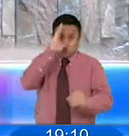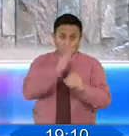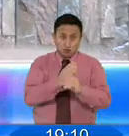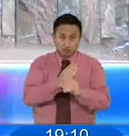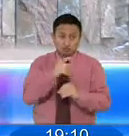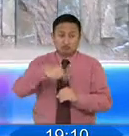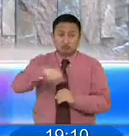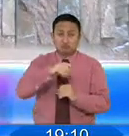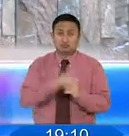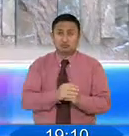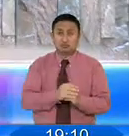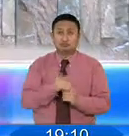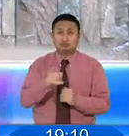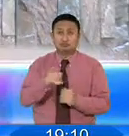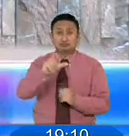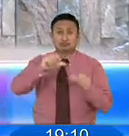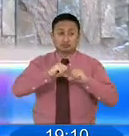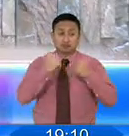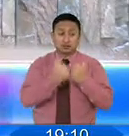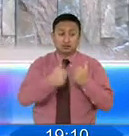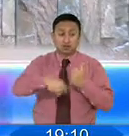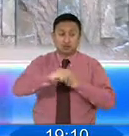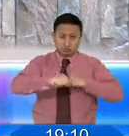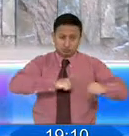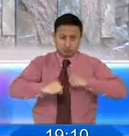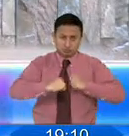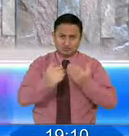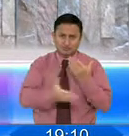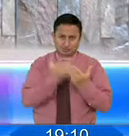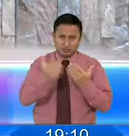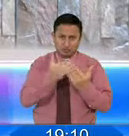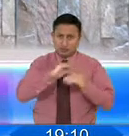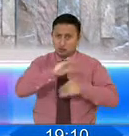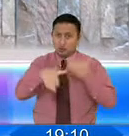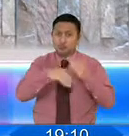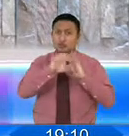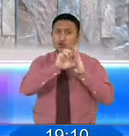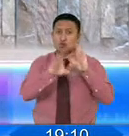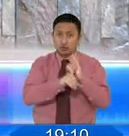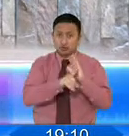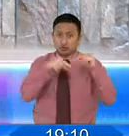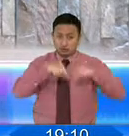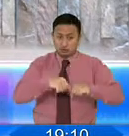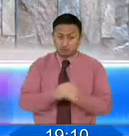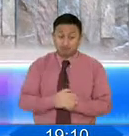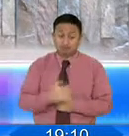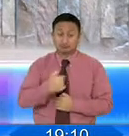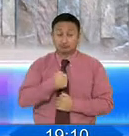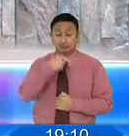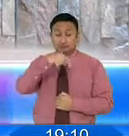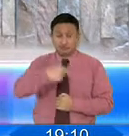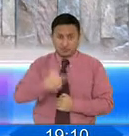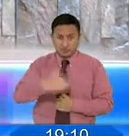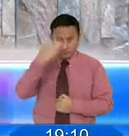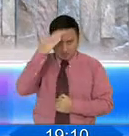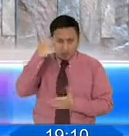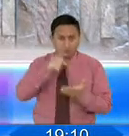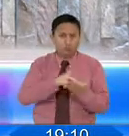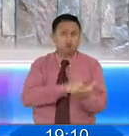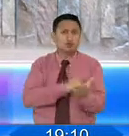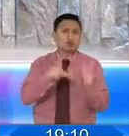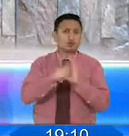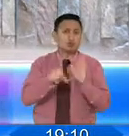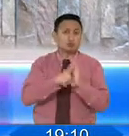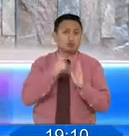trabajo de la asamblea nacional tener todo codificado de modo que cuando justamente conozcan proyectos de ley como la ley de